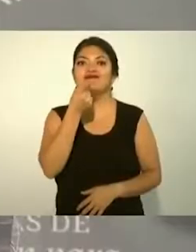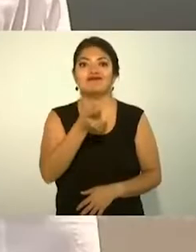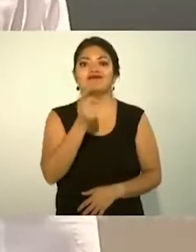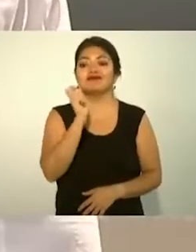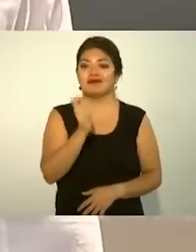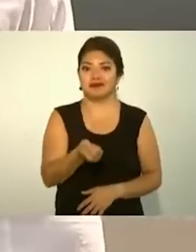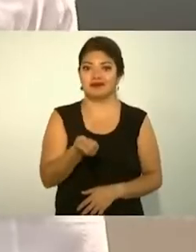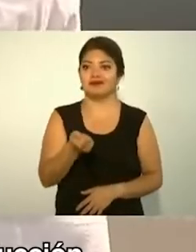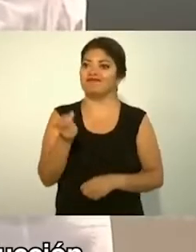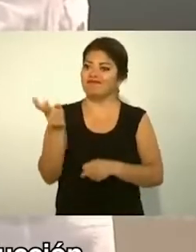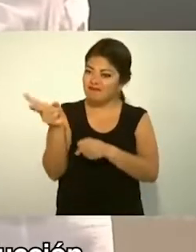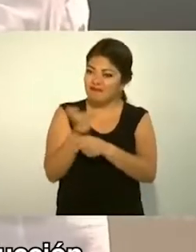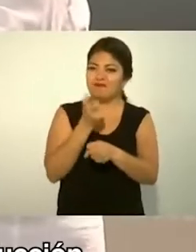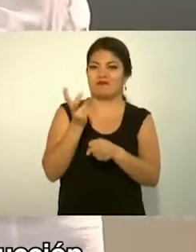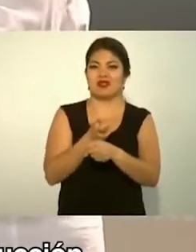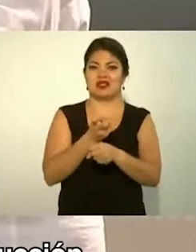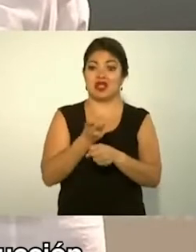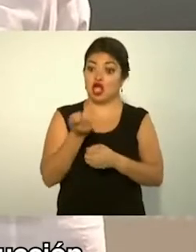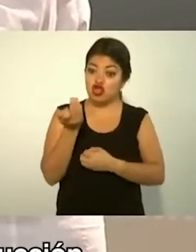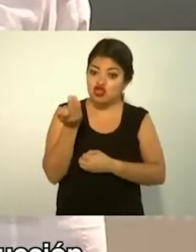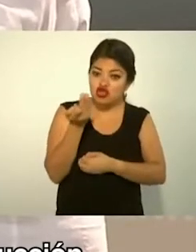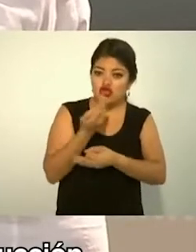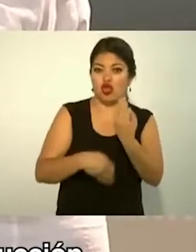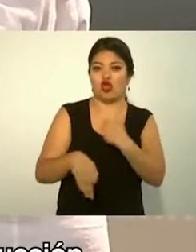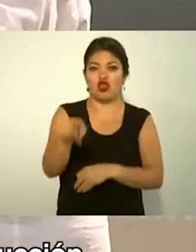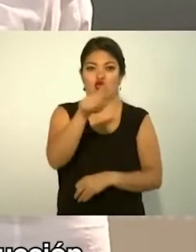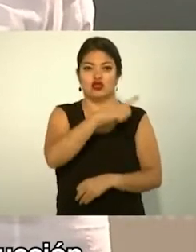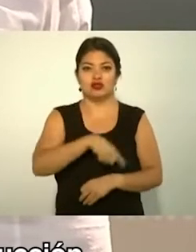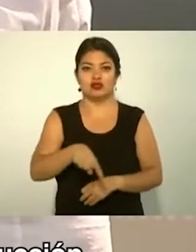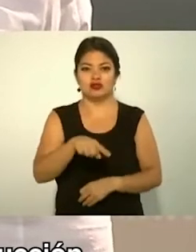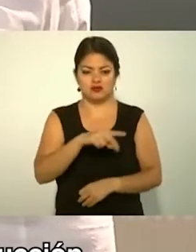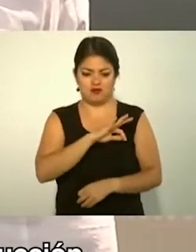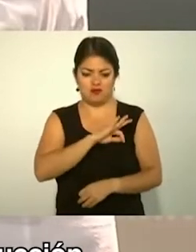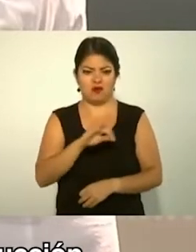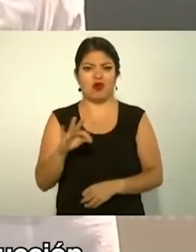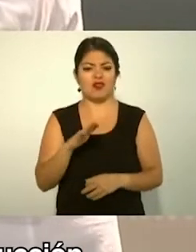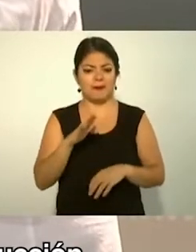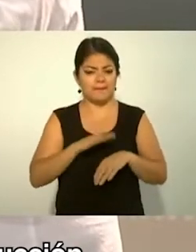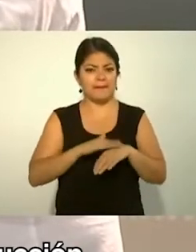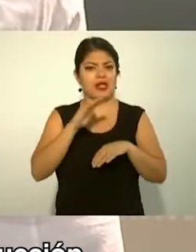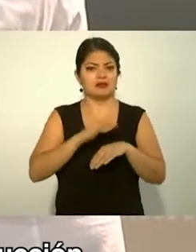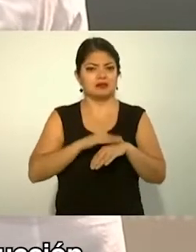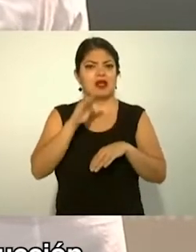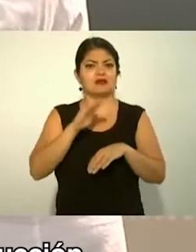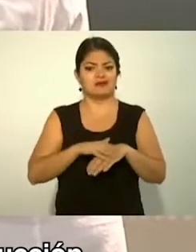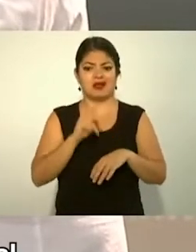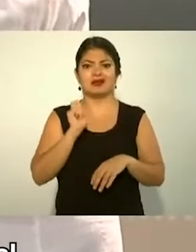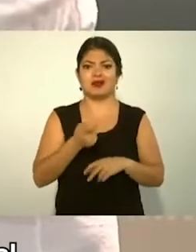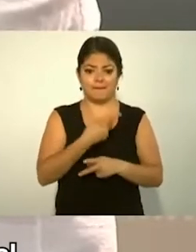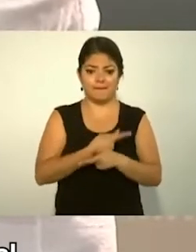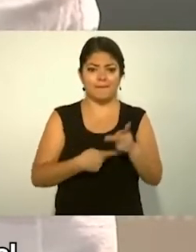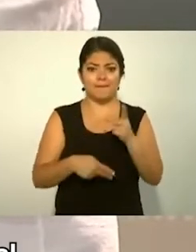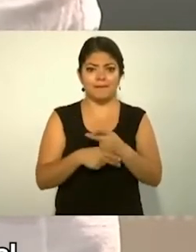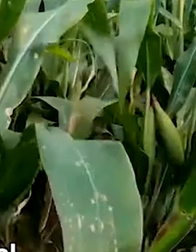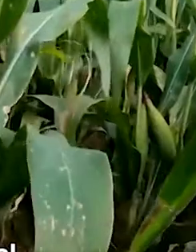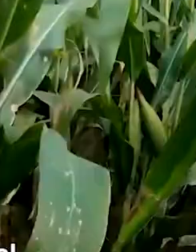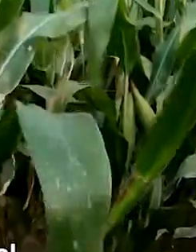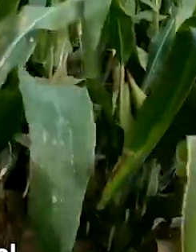para que entre todos ayudemos y podamos aumentar la producción, que